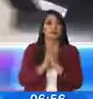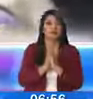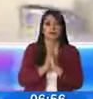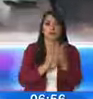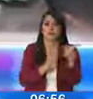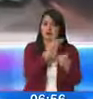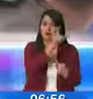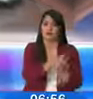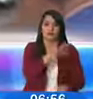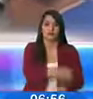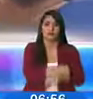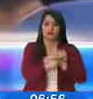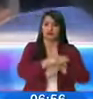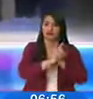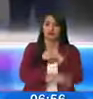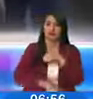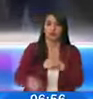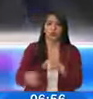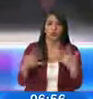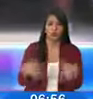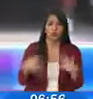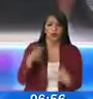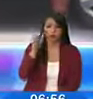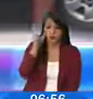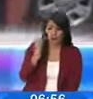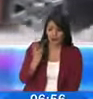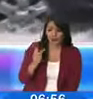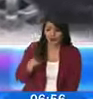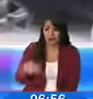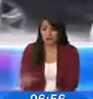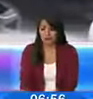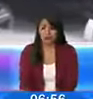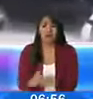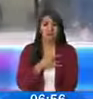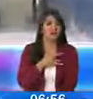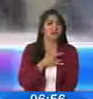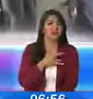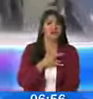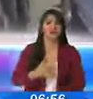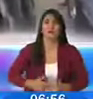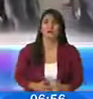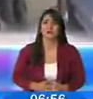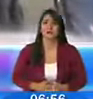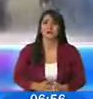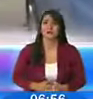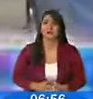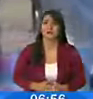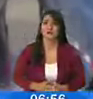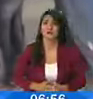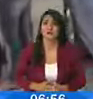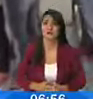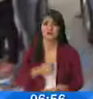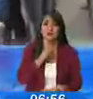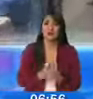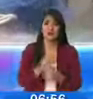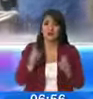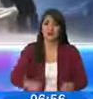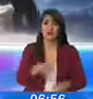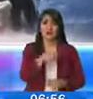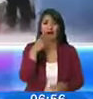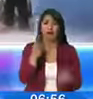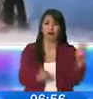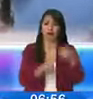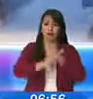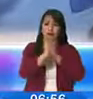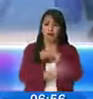justicia. Ellos no podían creer el terrible cuadro en el que se encontraba su pariente. Claro, si hemos dicho que lo haga, dice que no es un